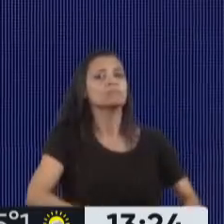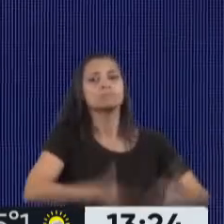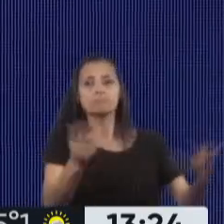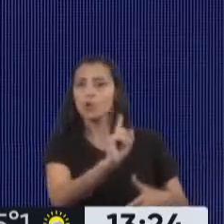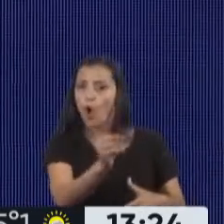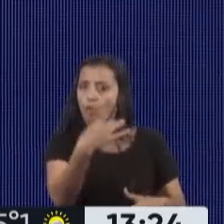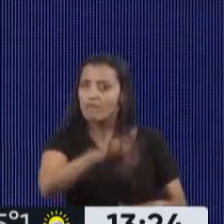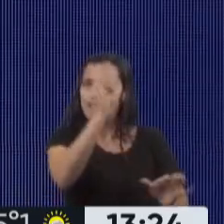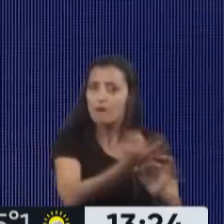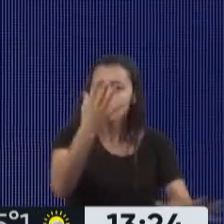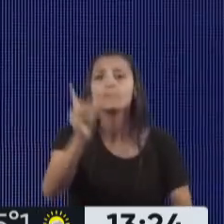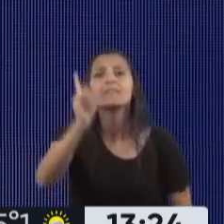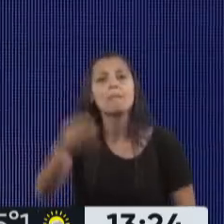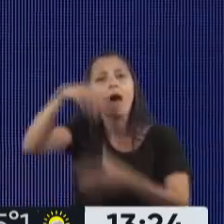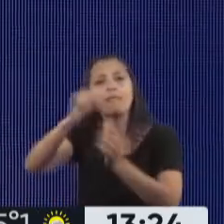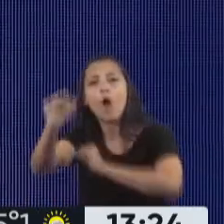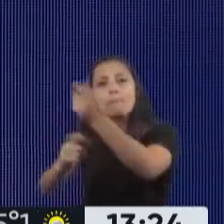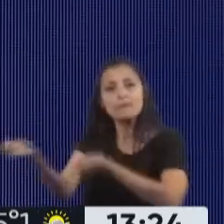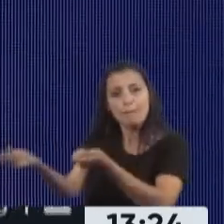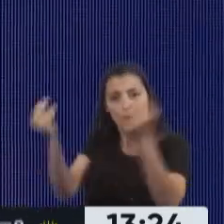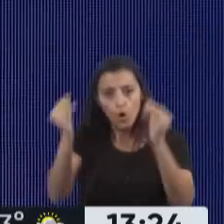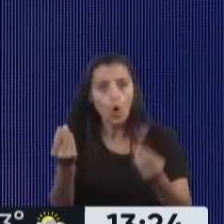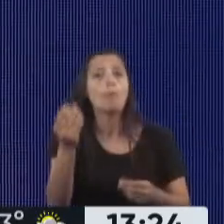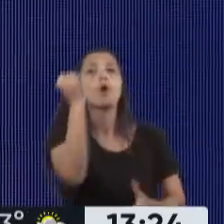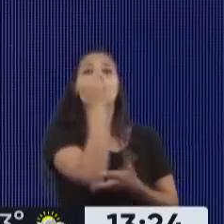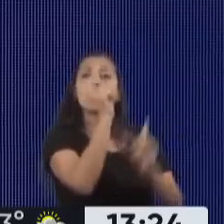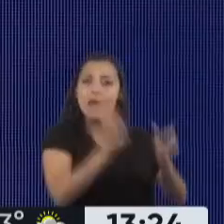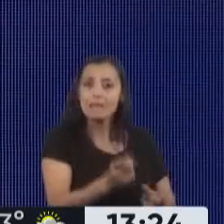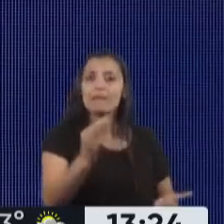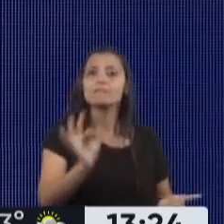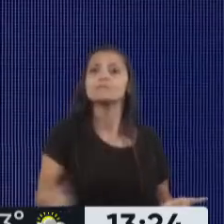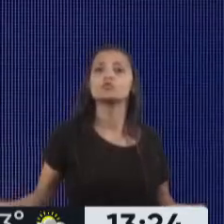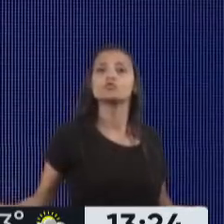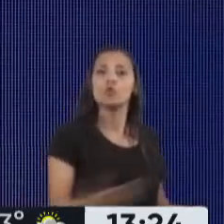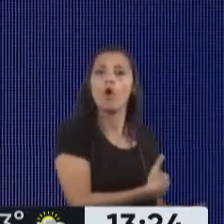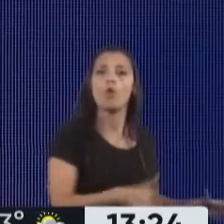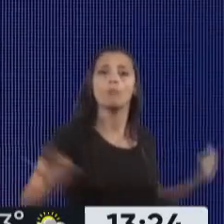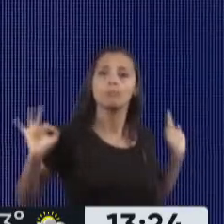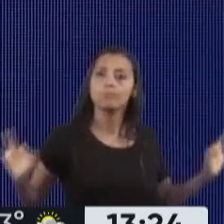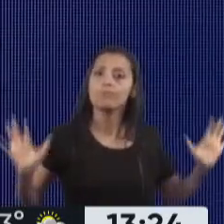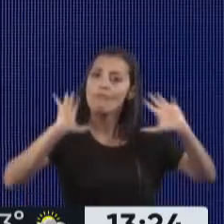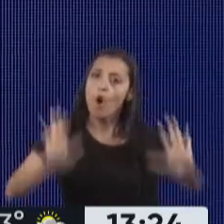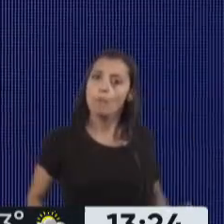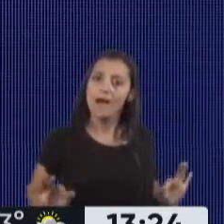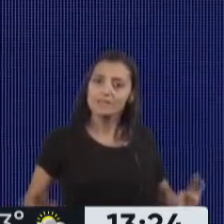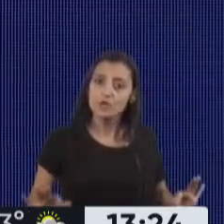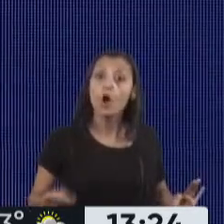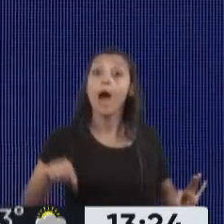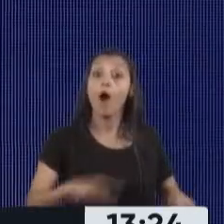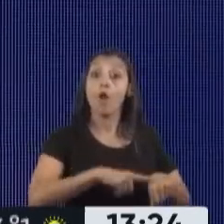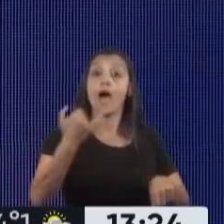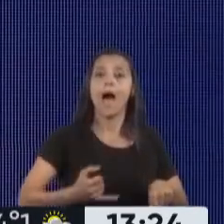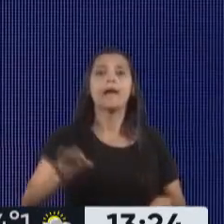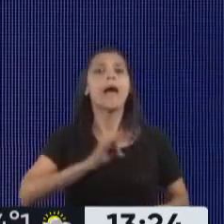y muy especialmente de evaluación de empresas y de regulación económica. Y van a tener que, ahora digamos va a haber examen de